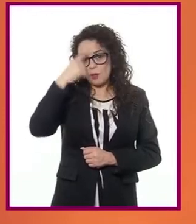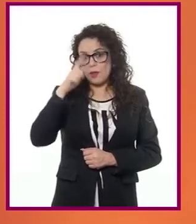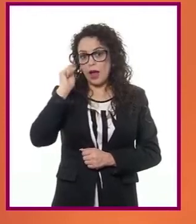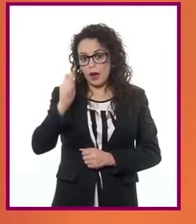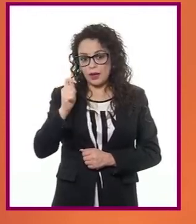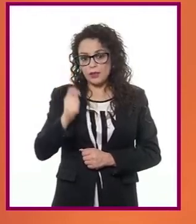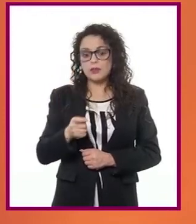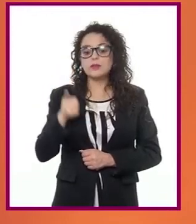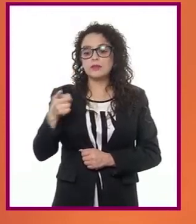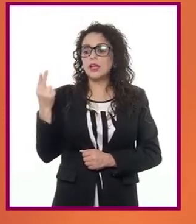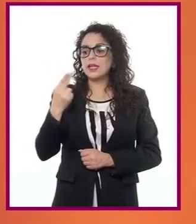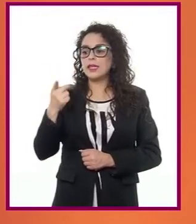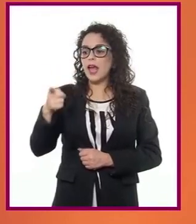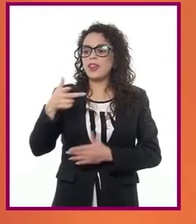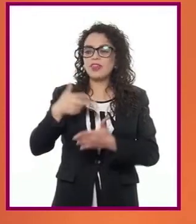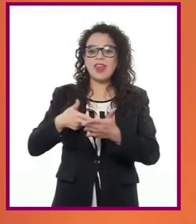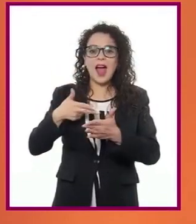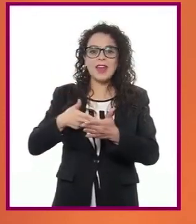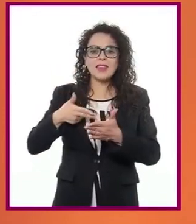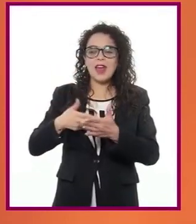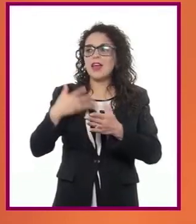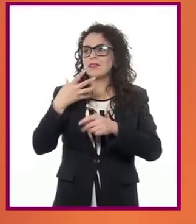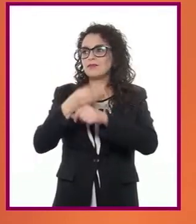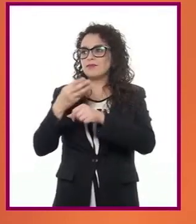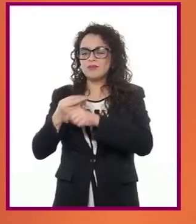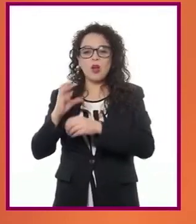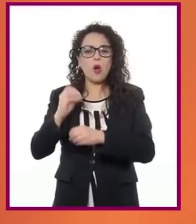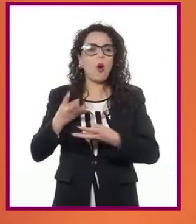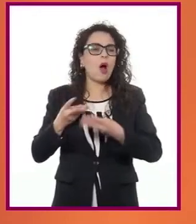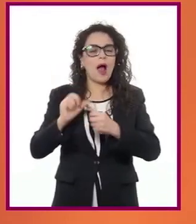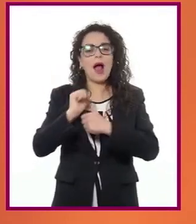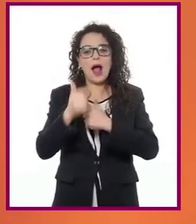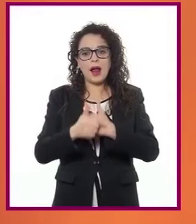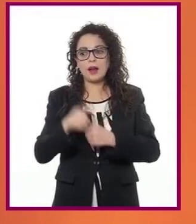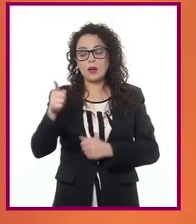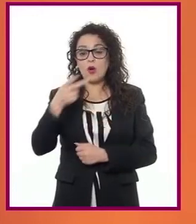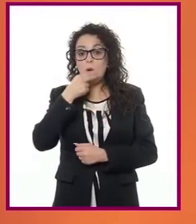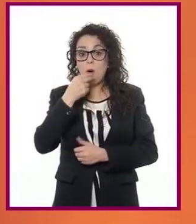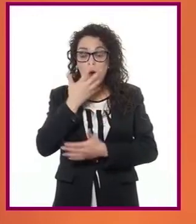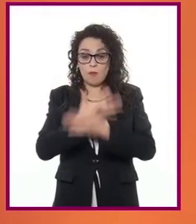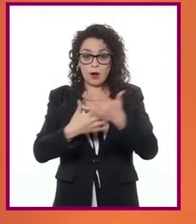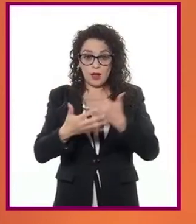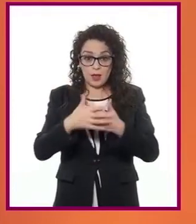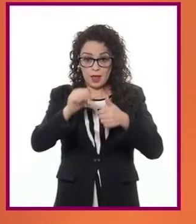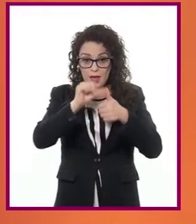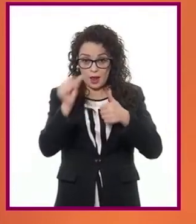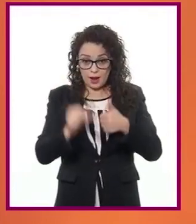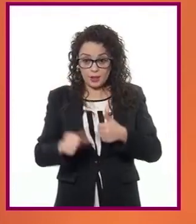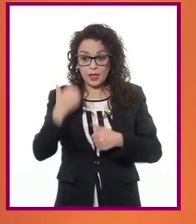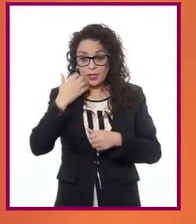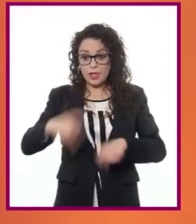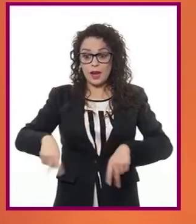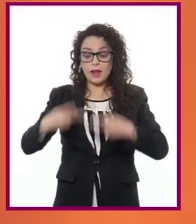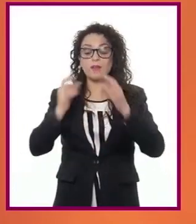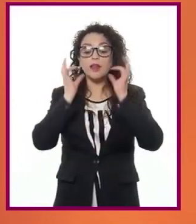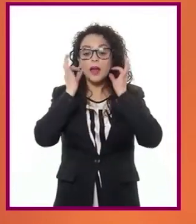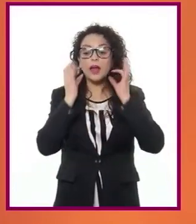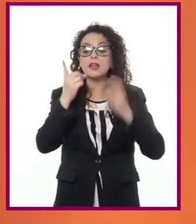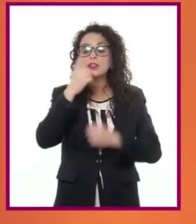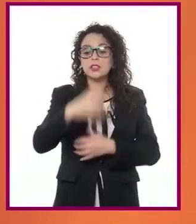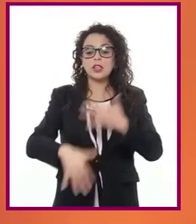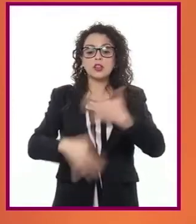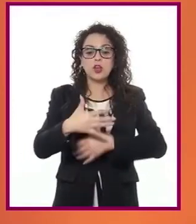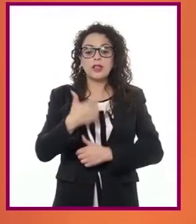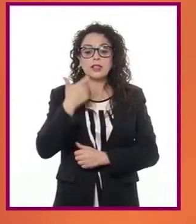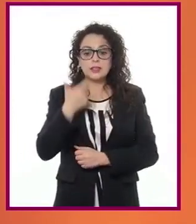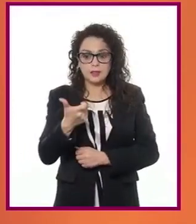algunos gastos del taller. El artesano quiere vender los aretes a 115 pesos. Si el costo de la materia